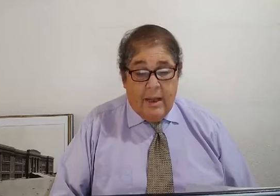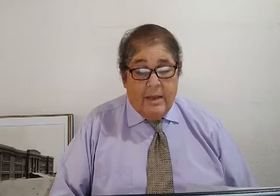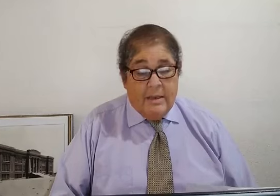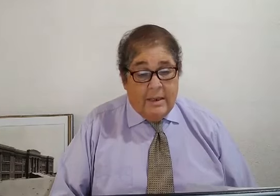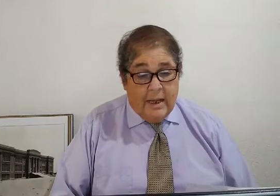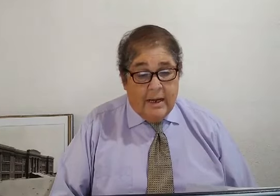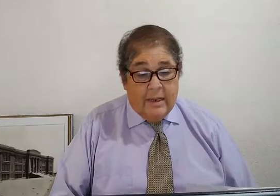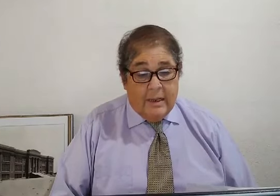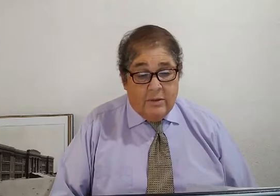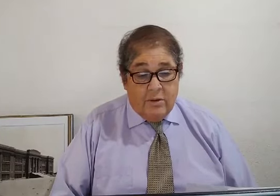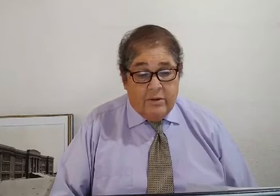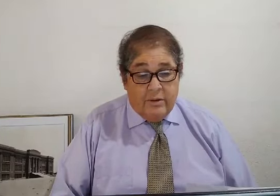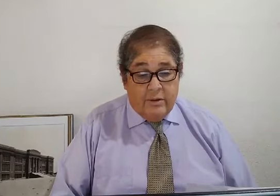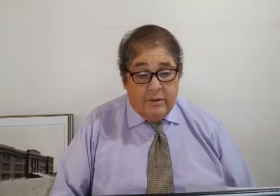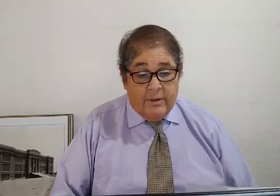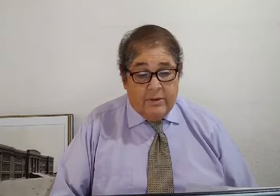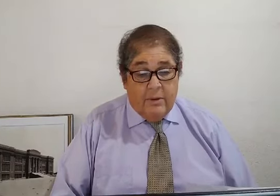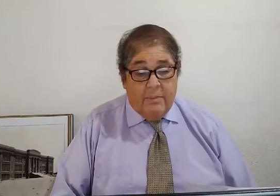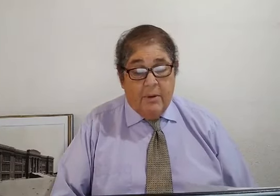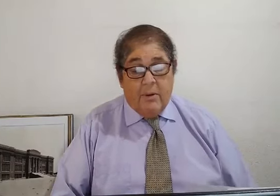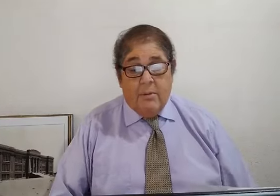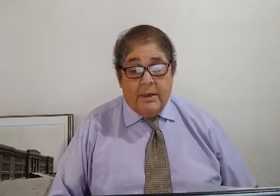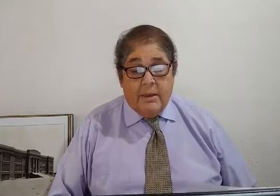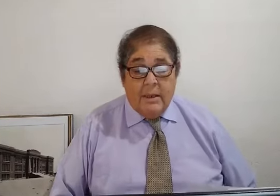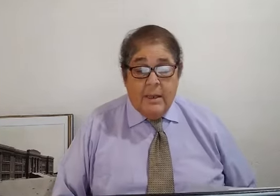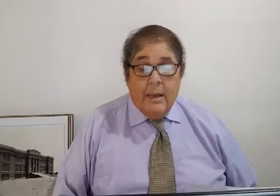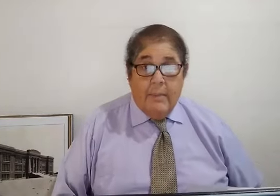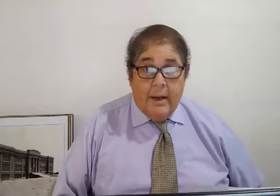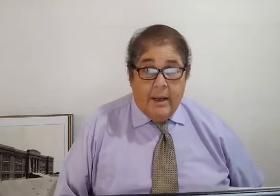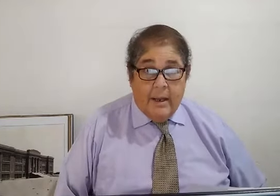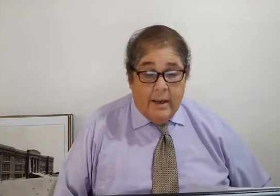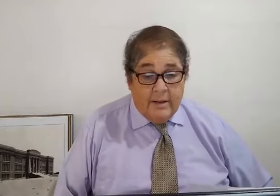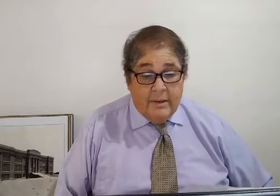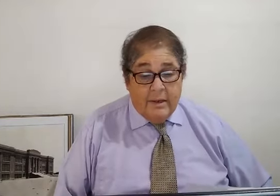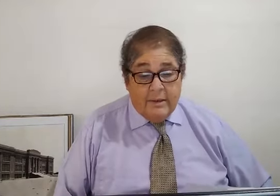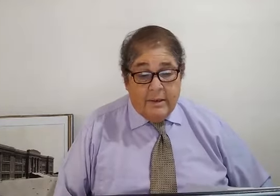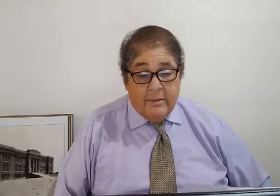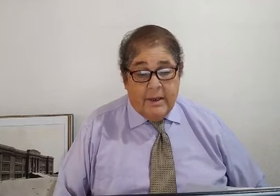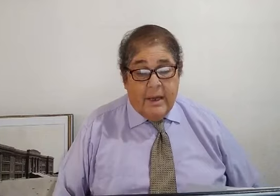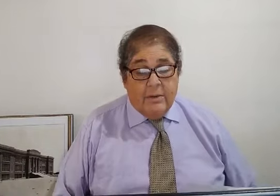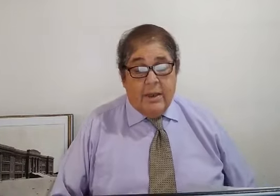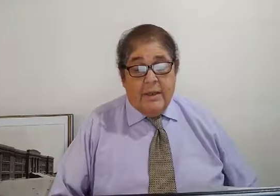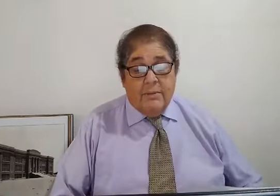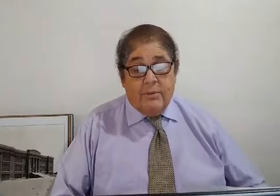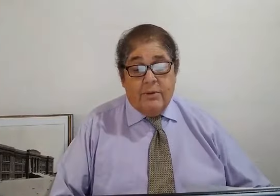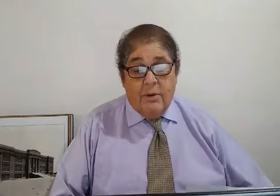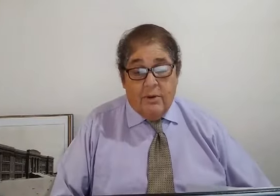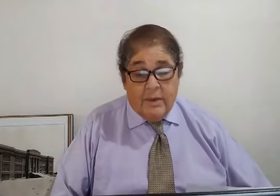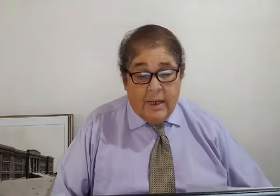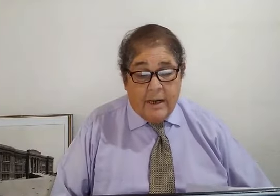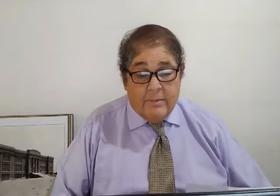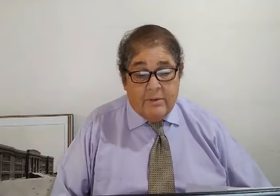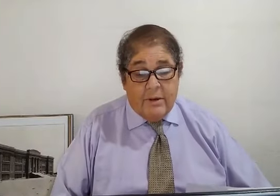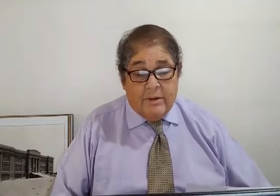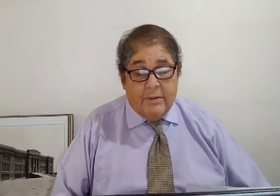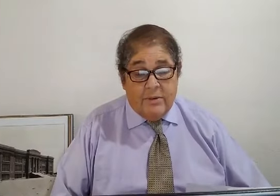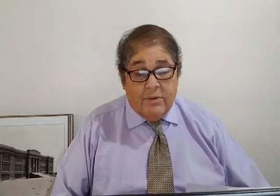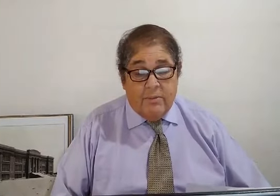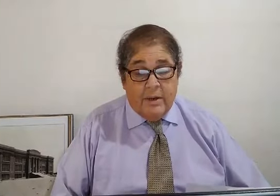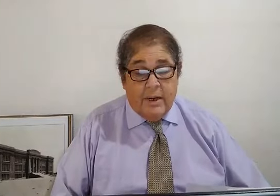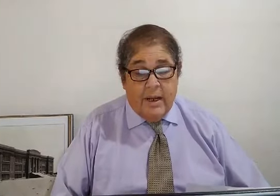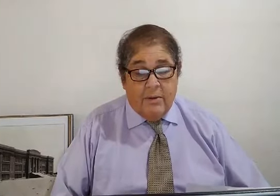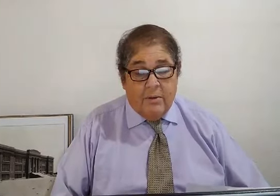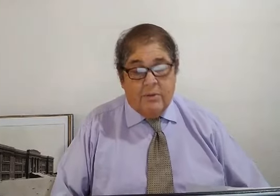e indicar el diagnóstico de infección por COVID para que realicen el certificado de defunción y dar aviso al